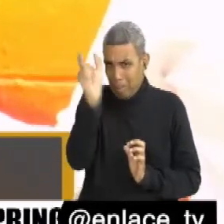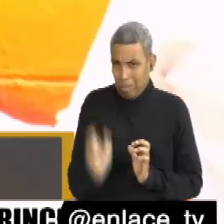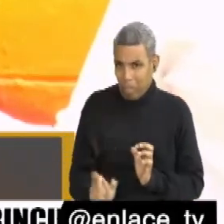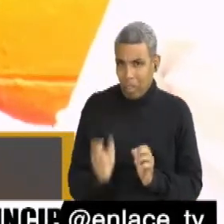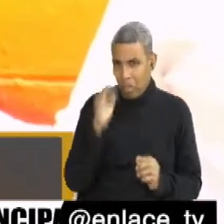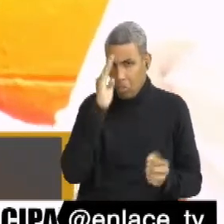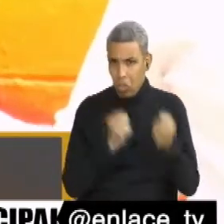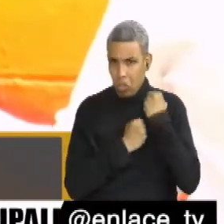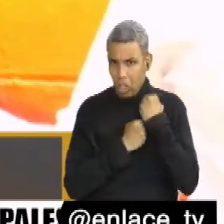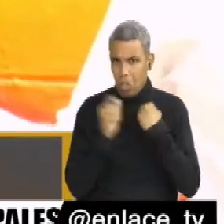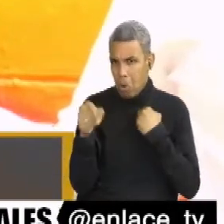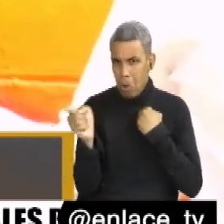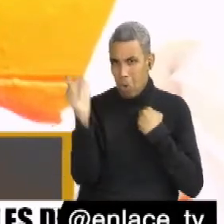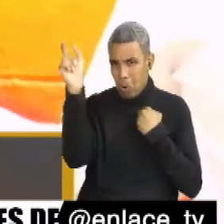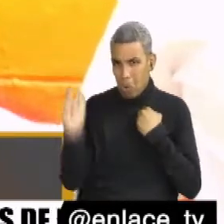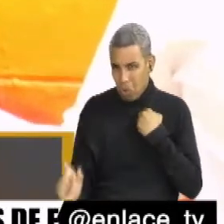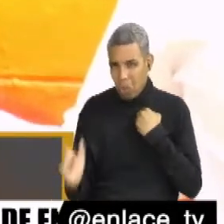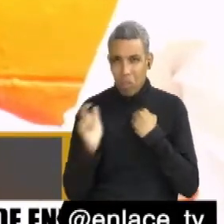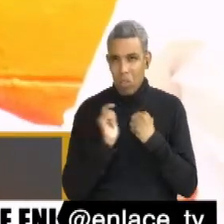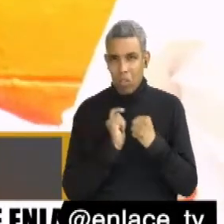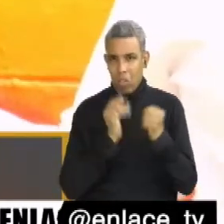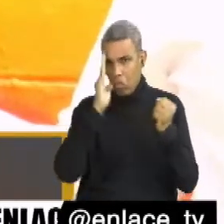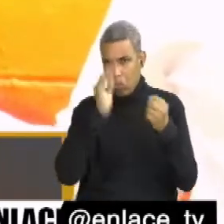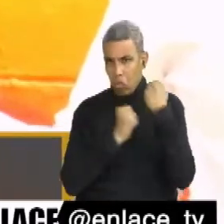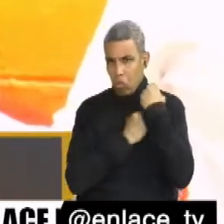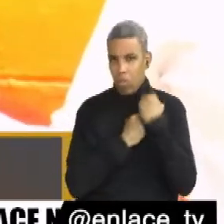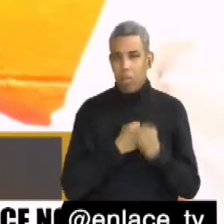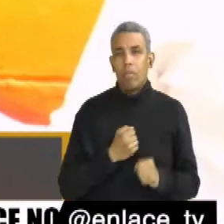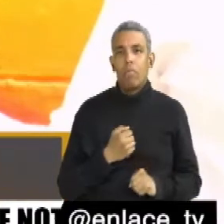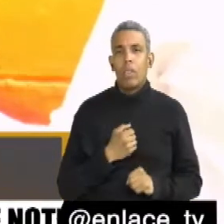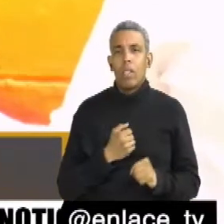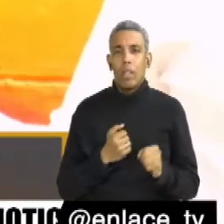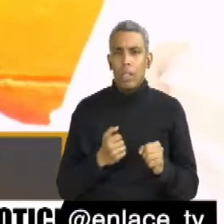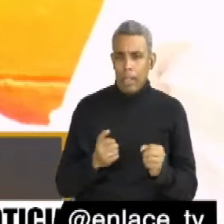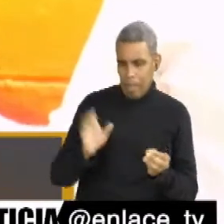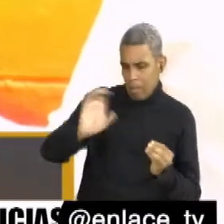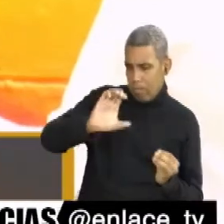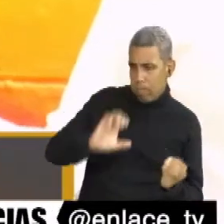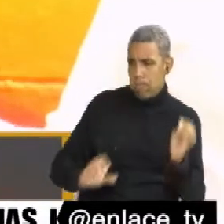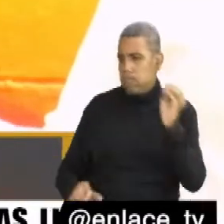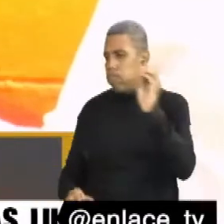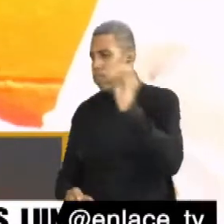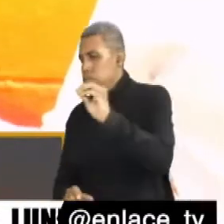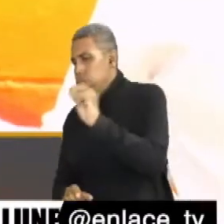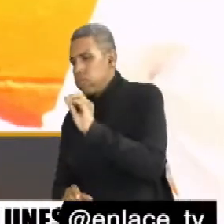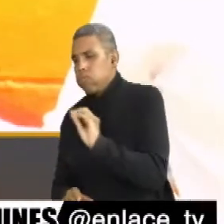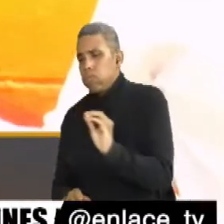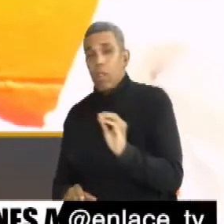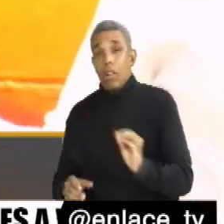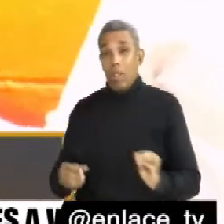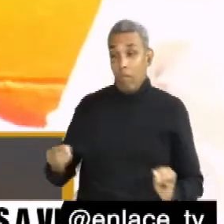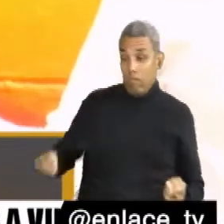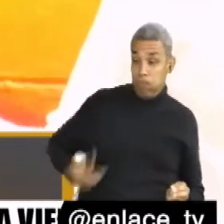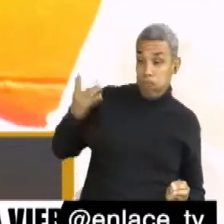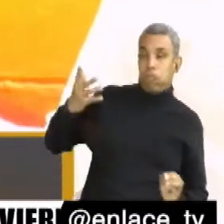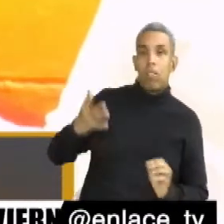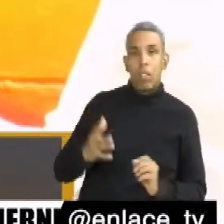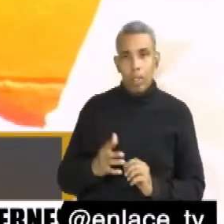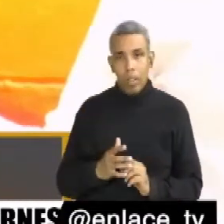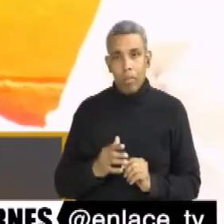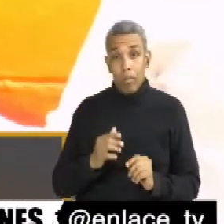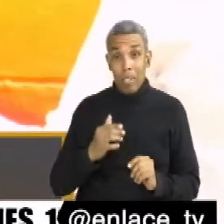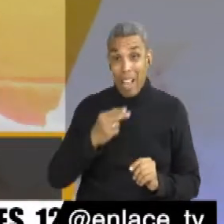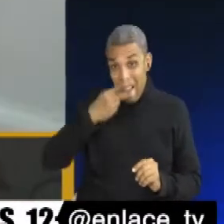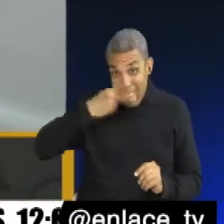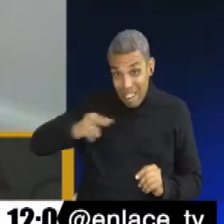alcohol a un soldado, y el hijo mío, por apagar a ese soldado, entonces también cogió candela y también se quemó. Asegura el padre de